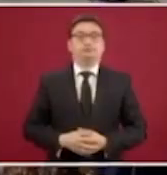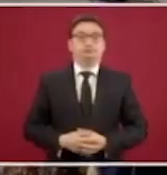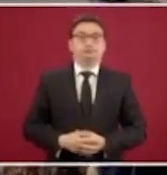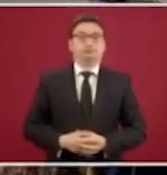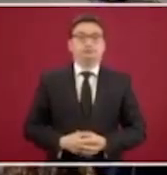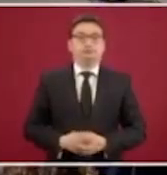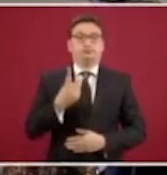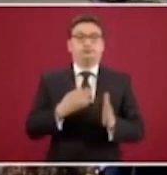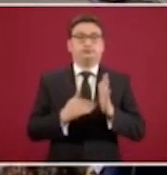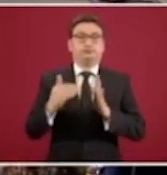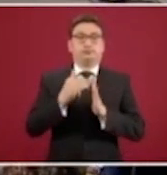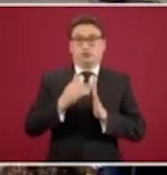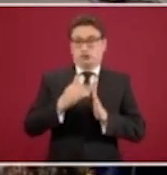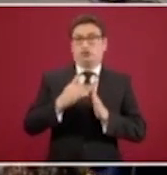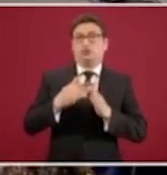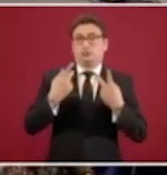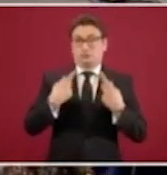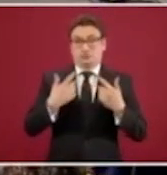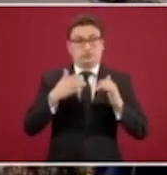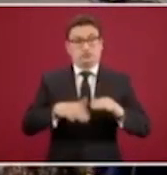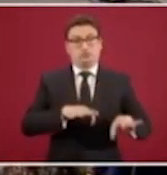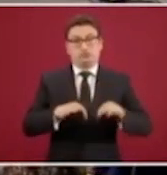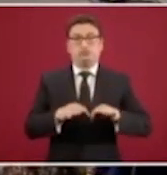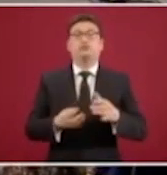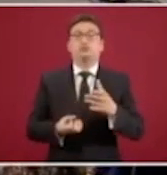son 2 millones de nuevos empleos.